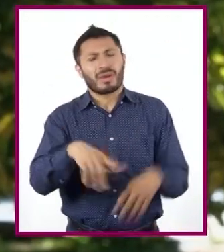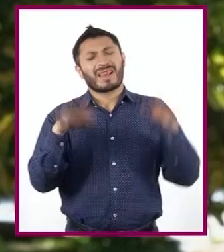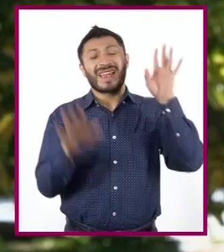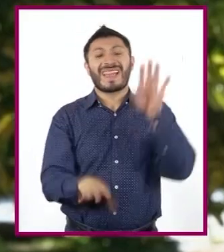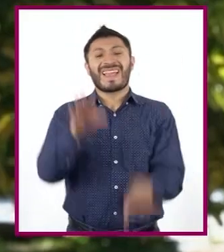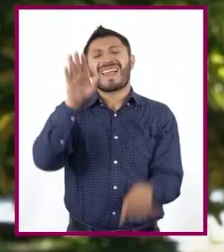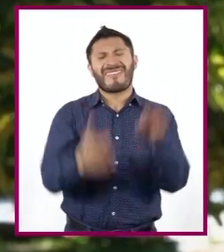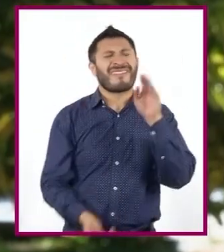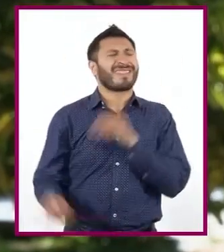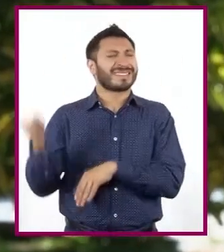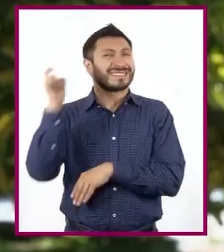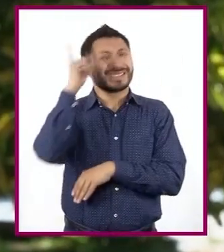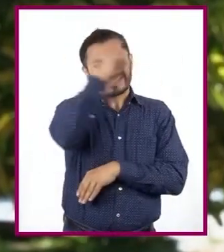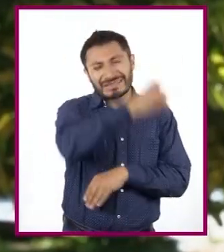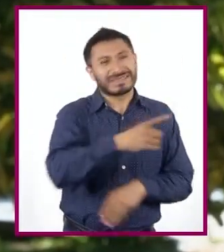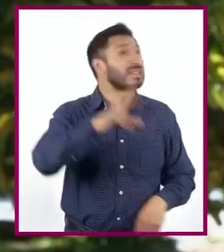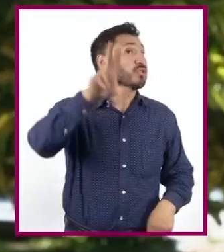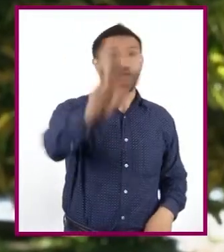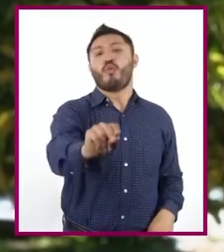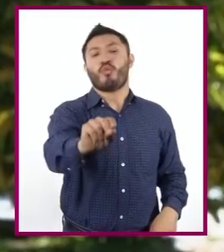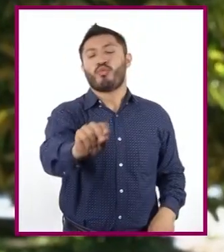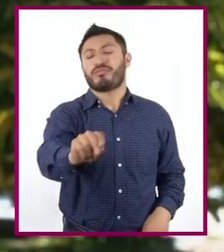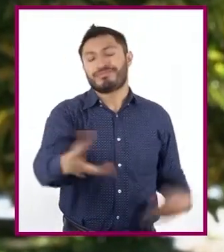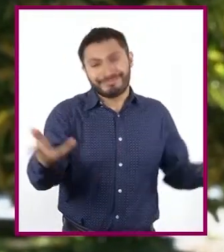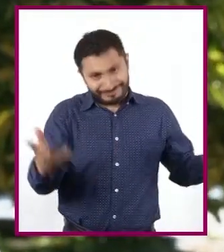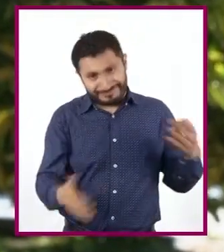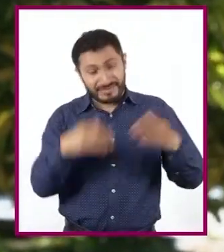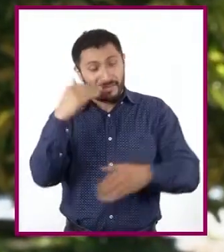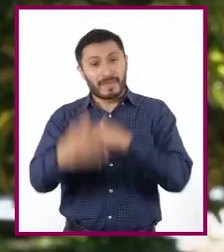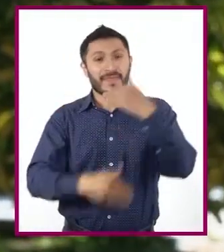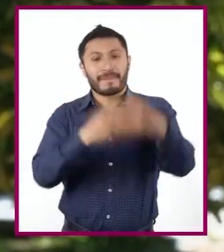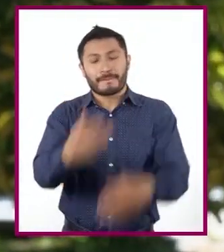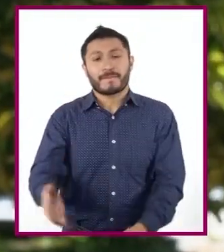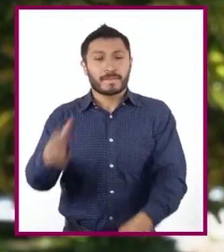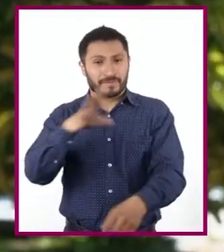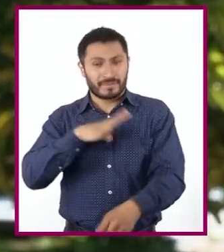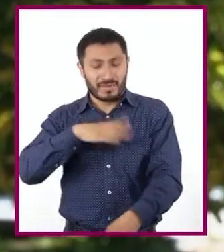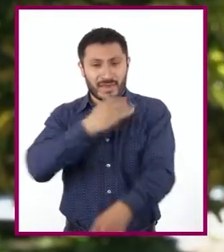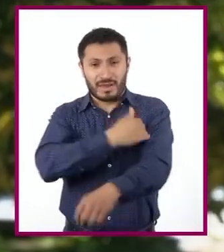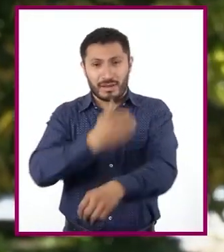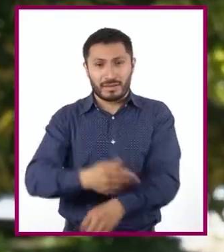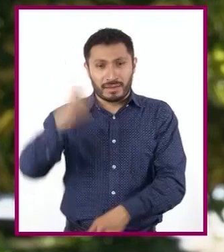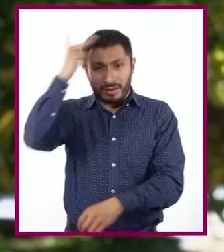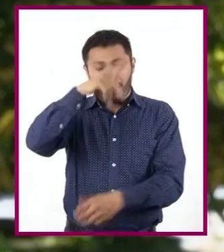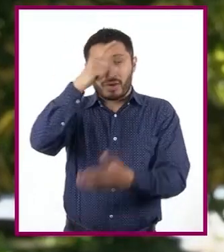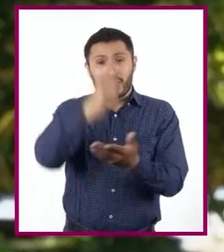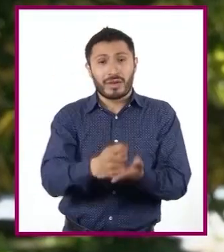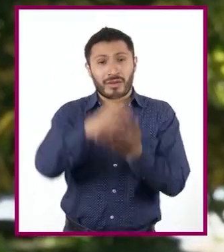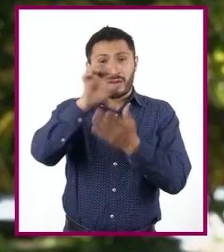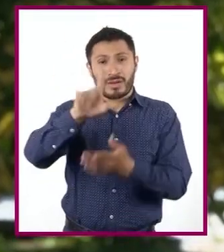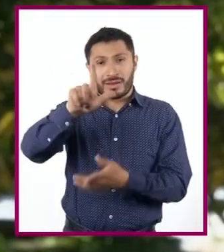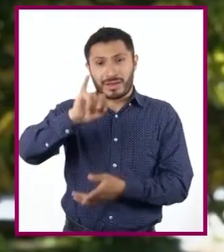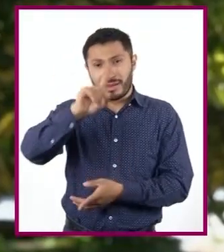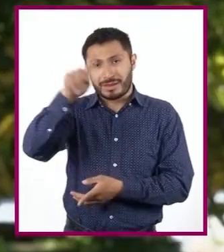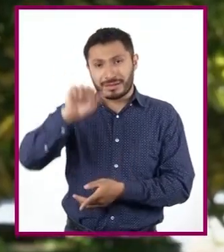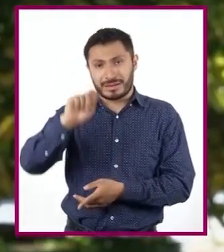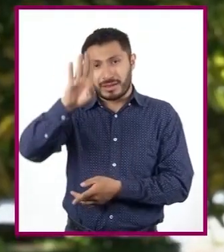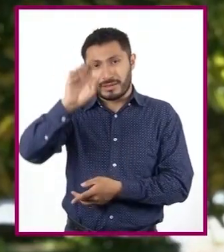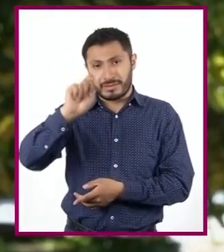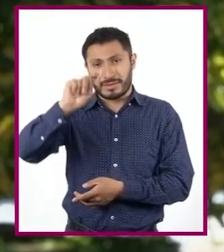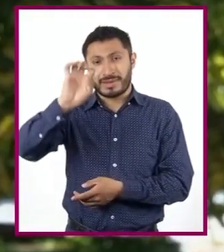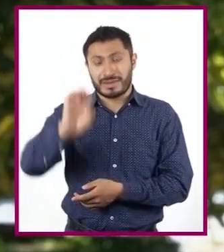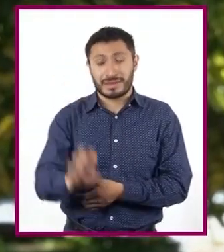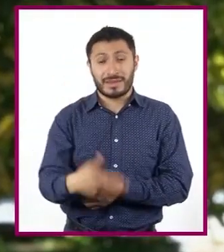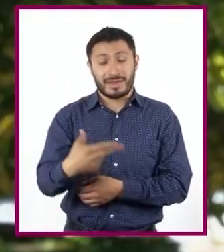el aprendizaje y la construcción de conocimiento. La lectura también evolucionó. Se crearon los alfabetos,